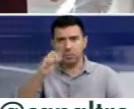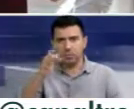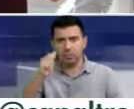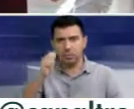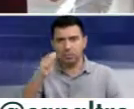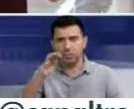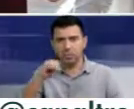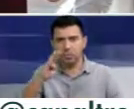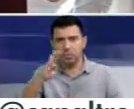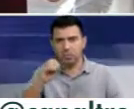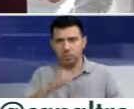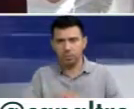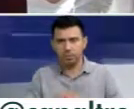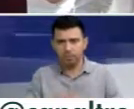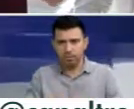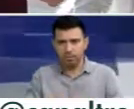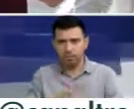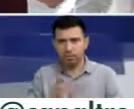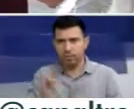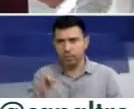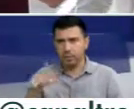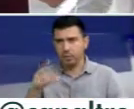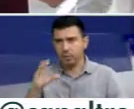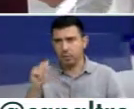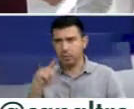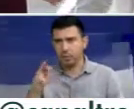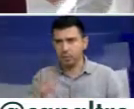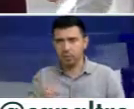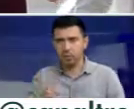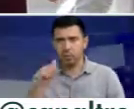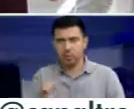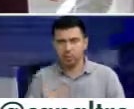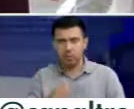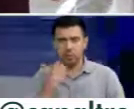Zúñiga desde Ocaña, en el norte de Santander, Raúl Rolando Castro para Oriente Noticias. Muy buenas tardes.